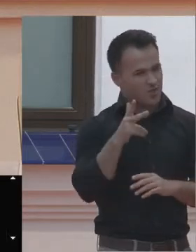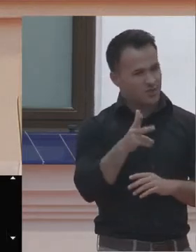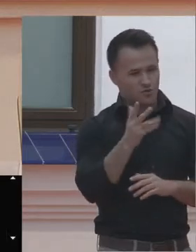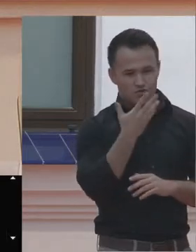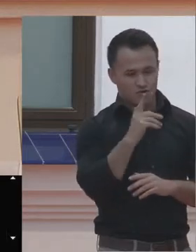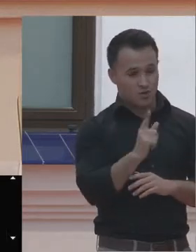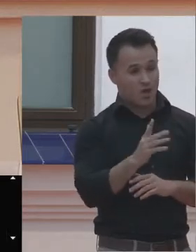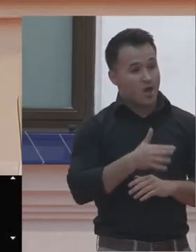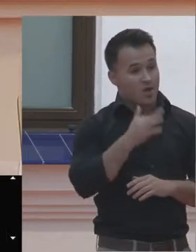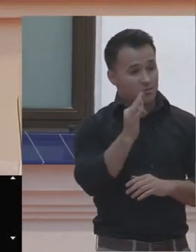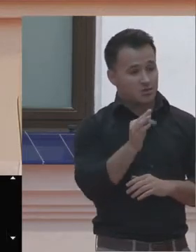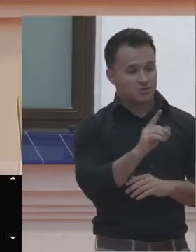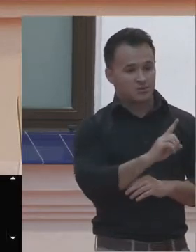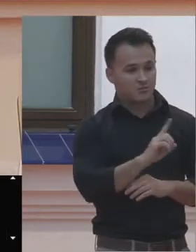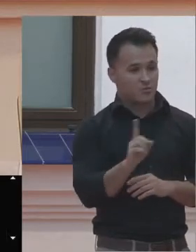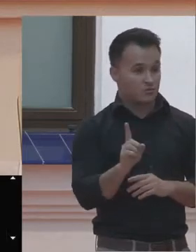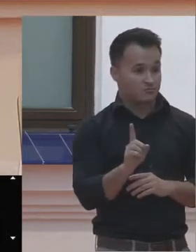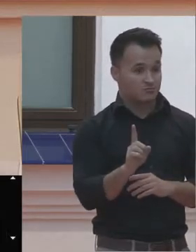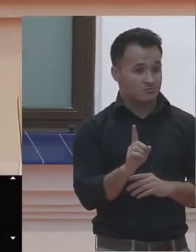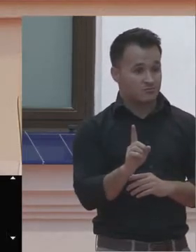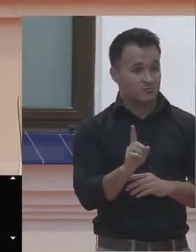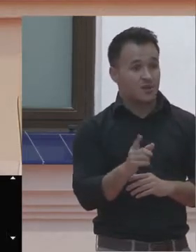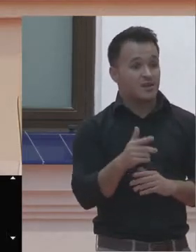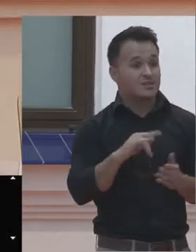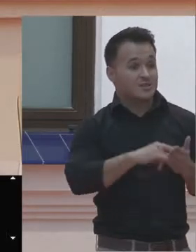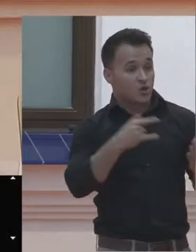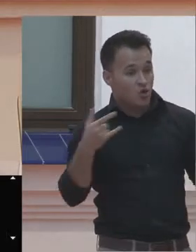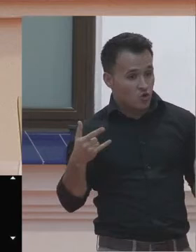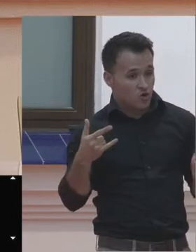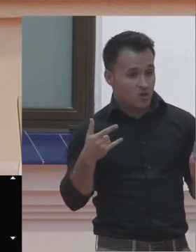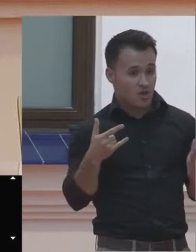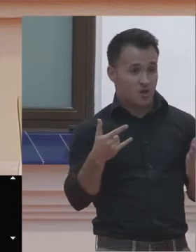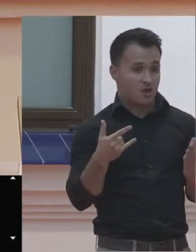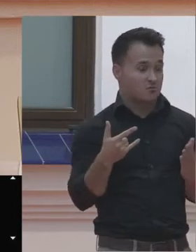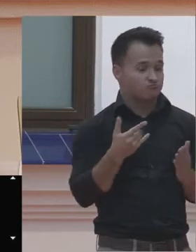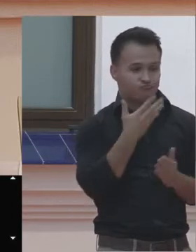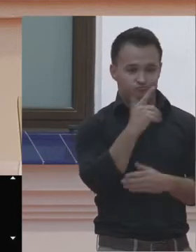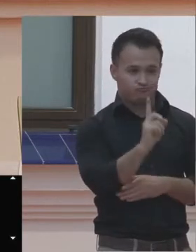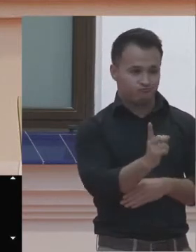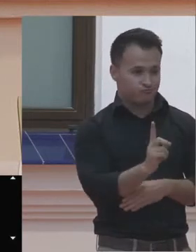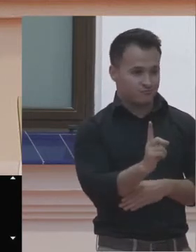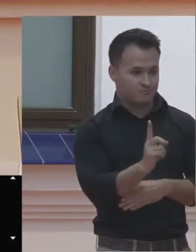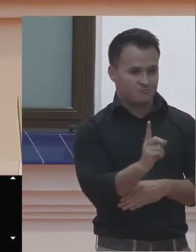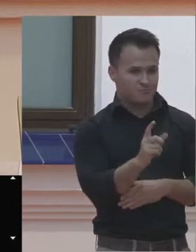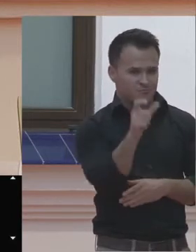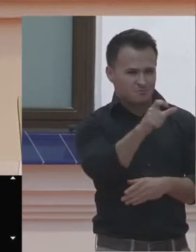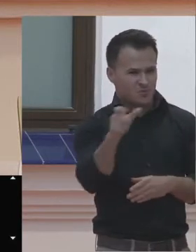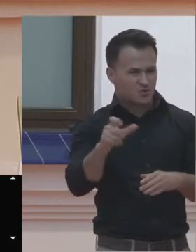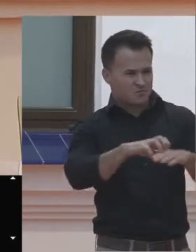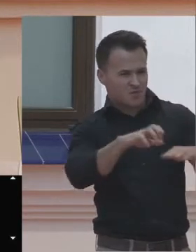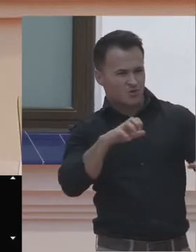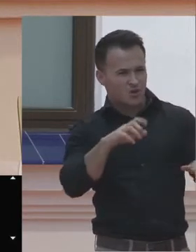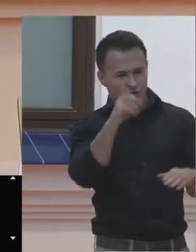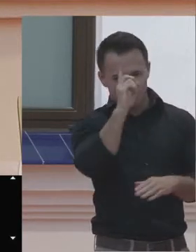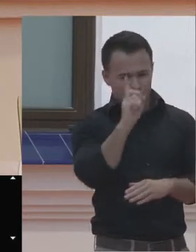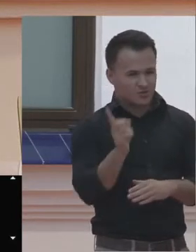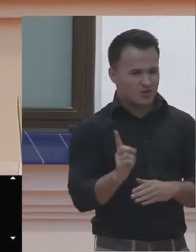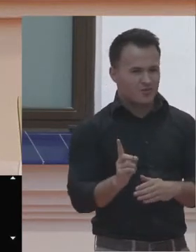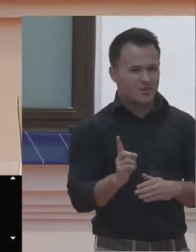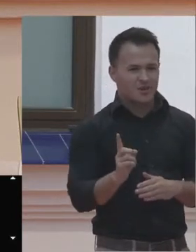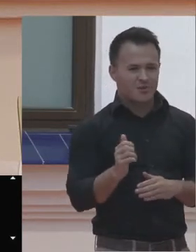además tampoco conocemos la tecnología que está a nuestro alcance. La inmensa mayoría de las personas no